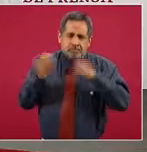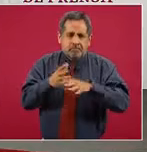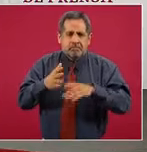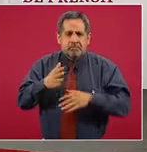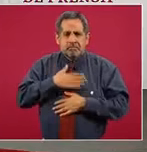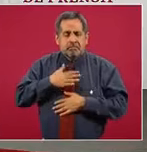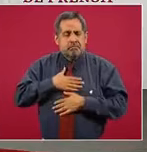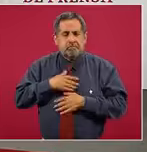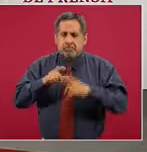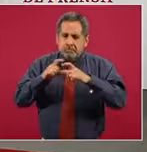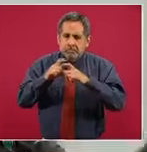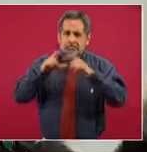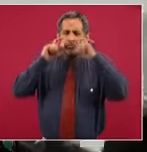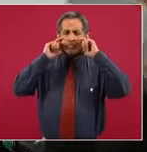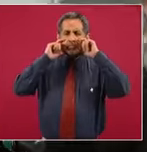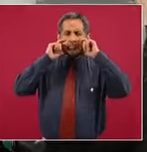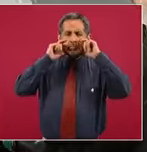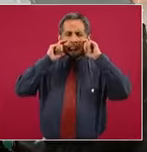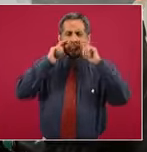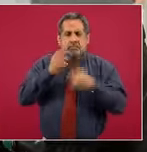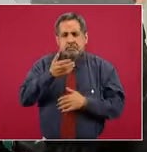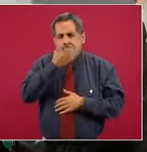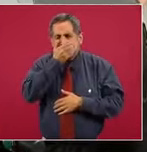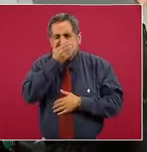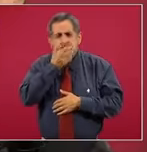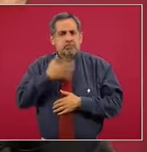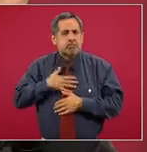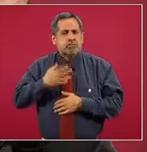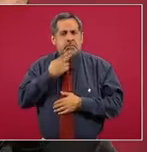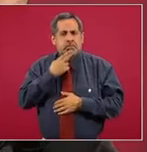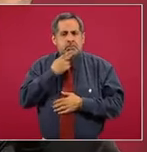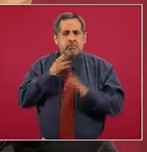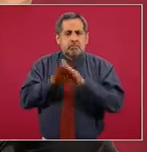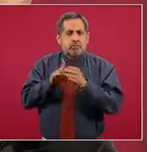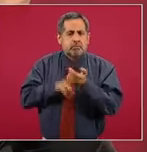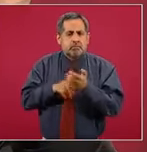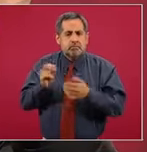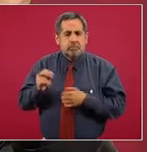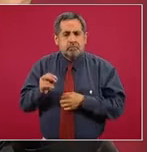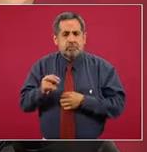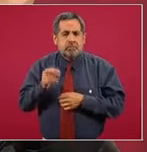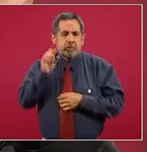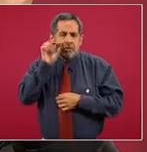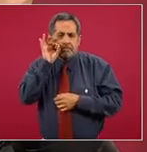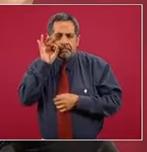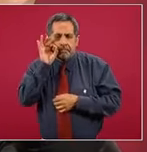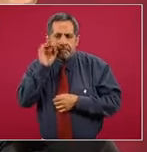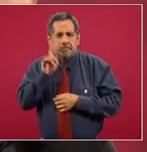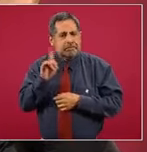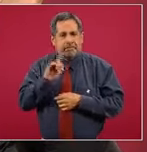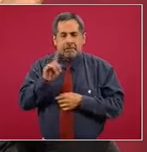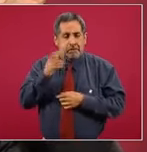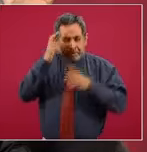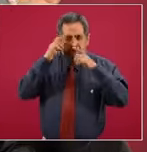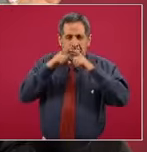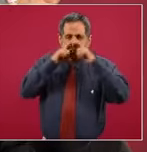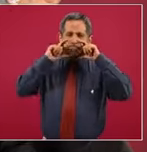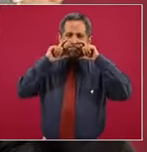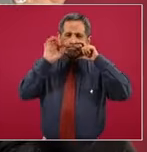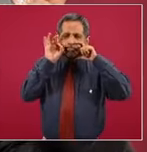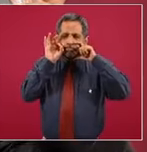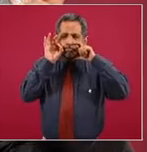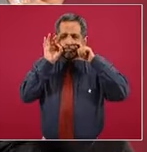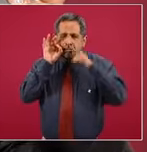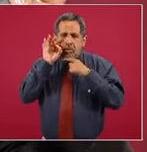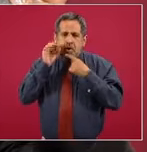yo traigo mi cubrebocas, yo lo uso. Yo no uso de los de válvula, luego traemos uno de válvula para que vean cómo a